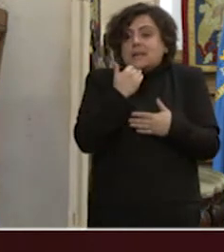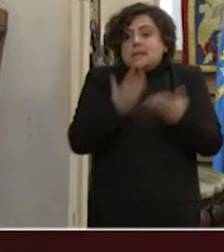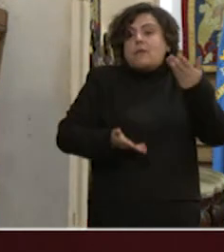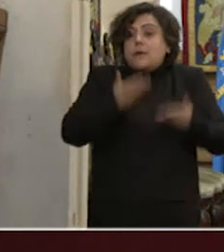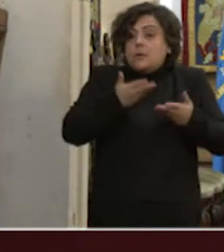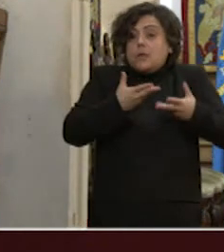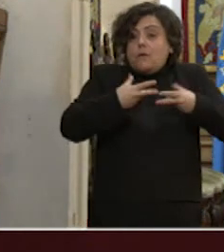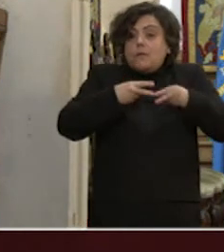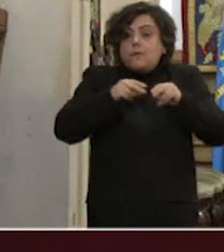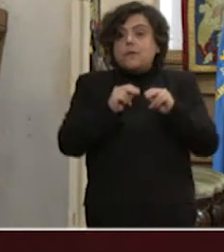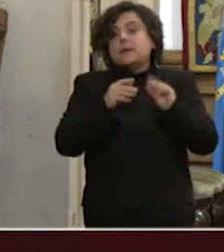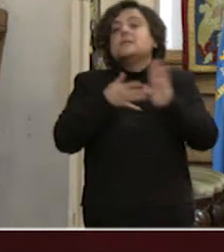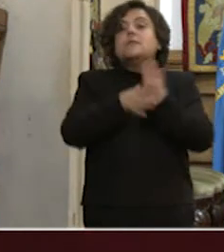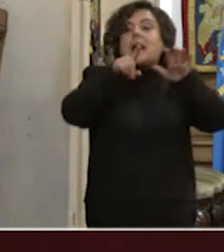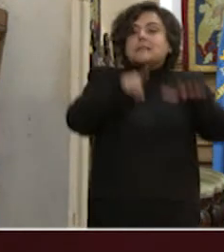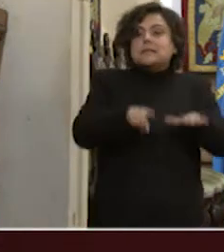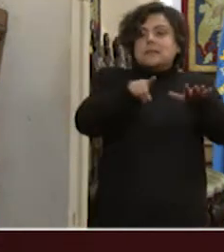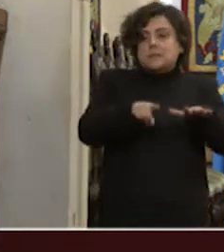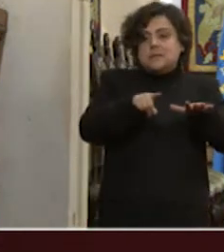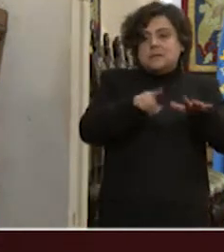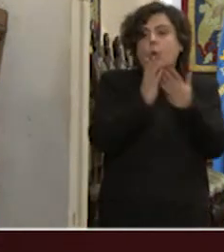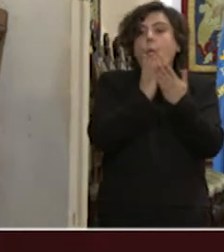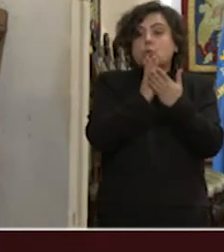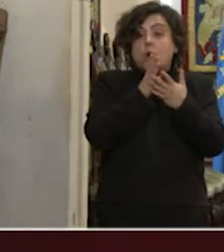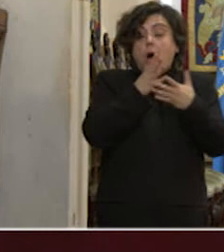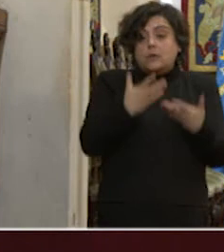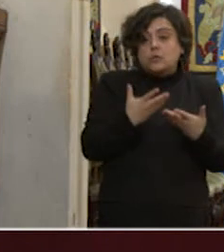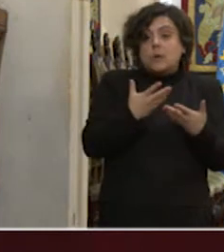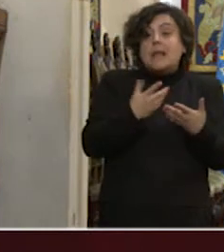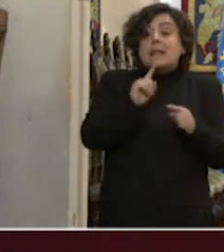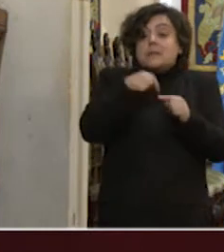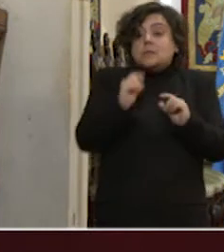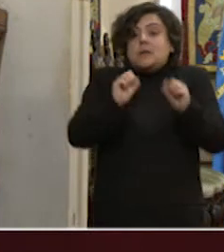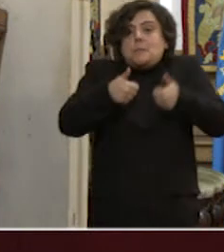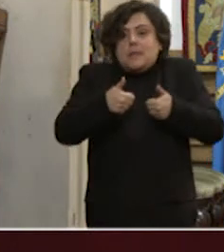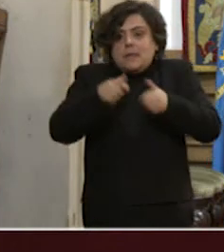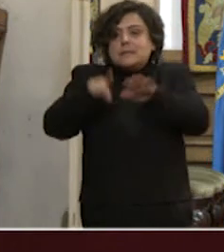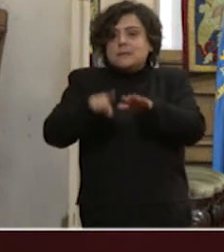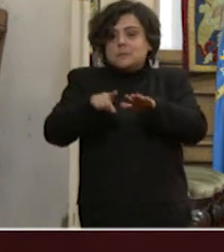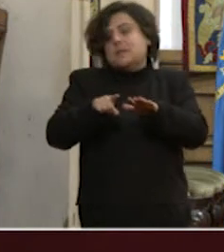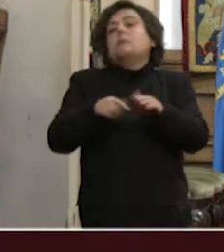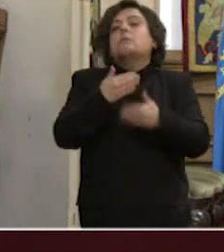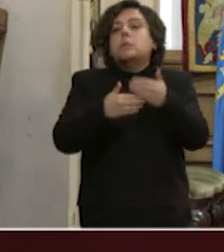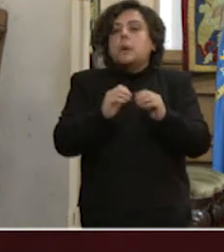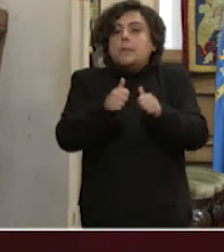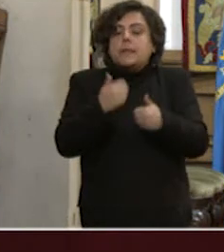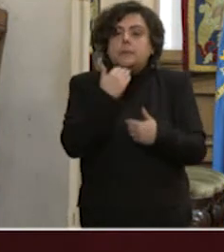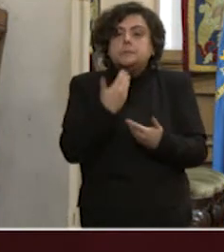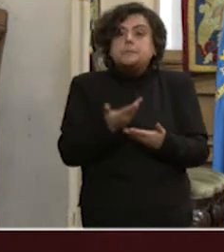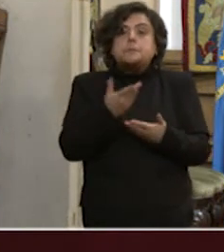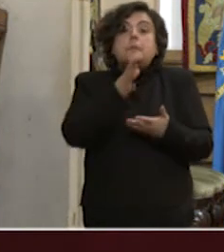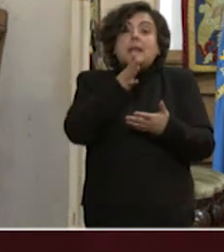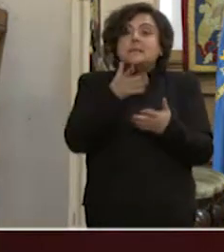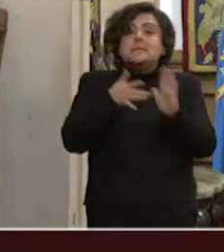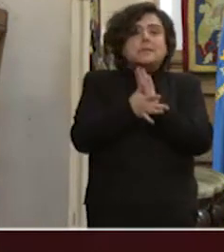que completa el primer semestre del presente curso y tenemos en marcha el comienzo del segundo semestre. Este lo afrontamos con